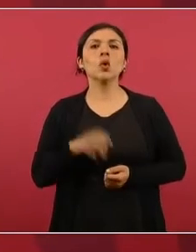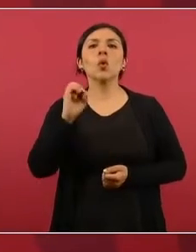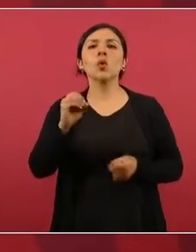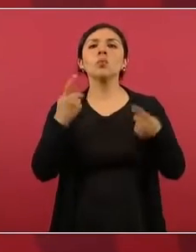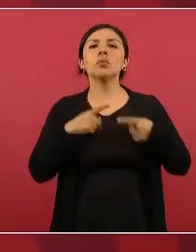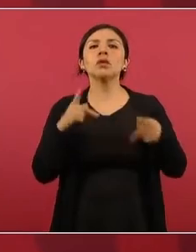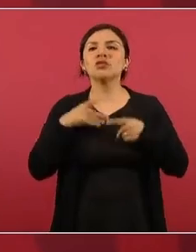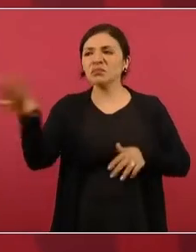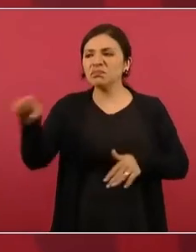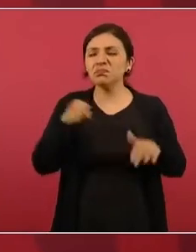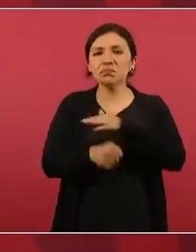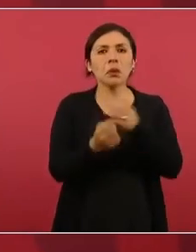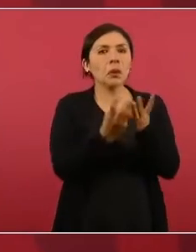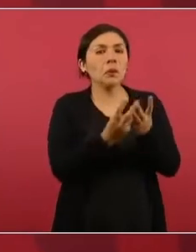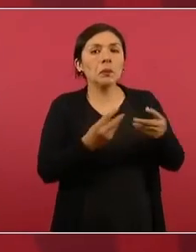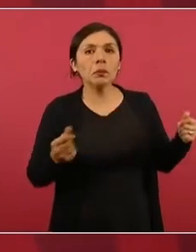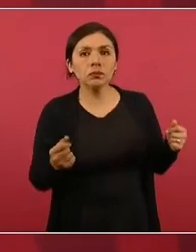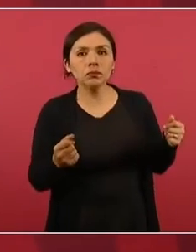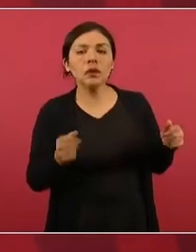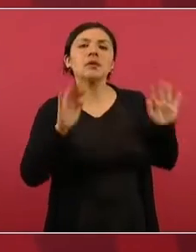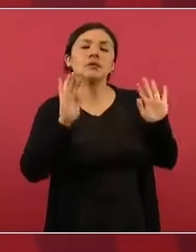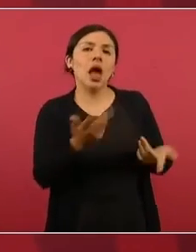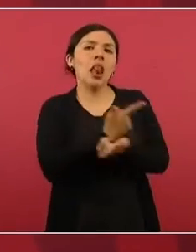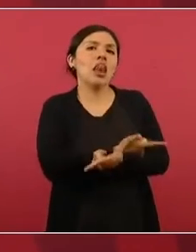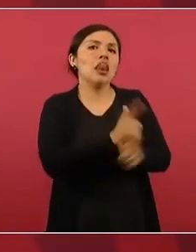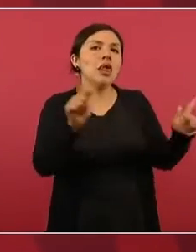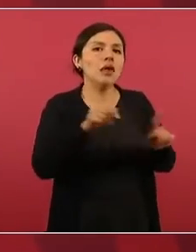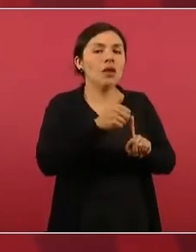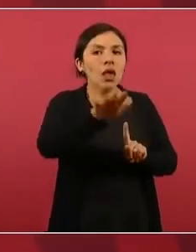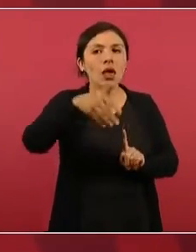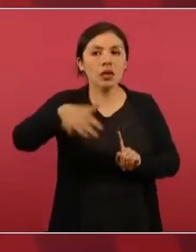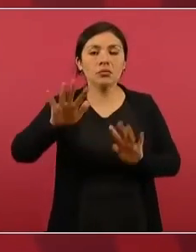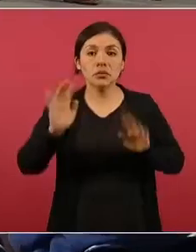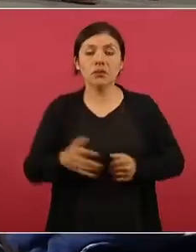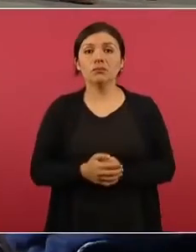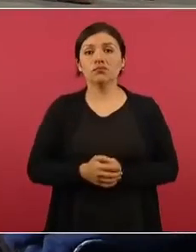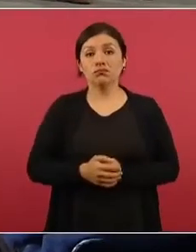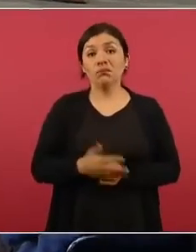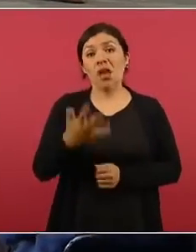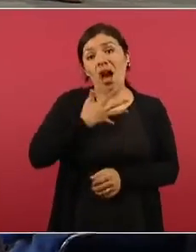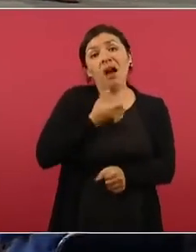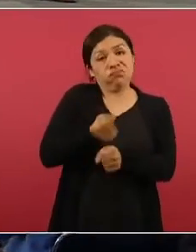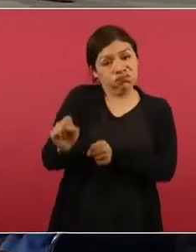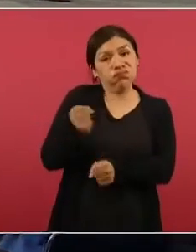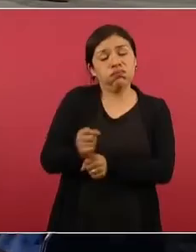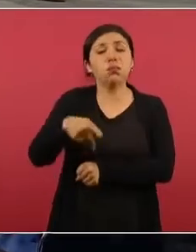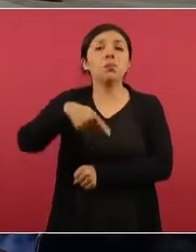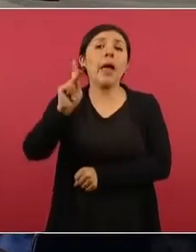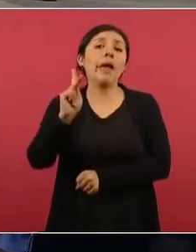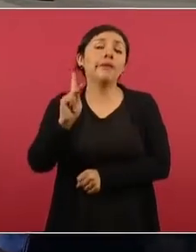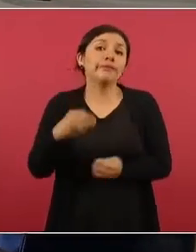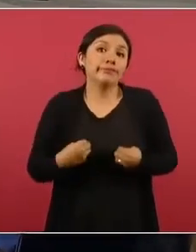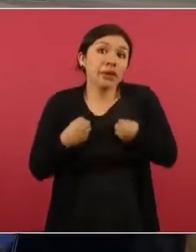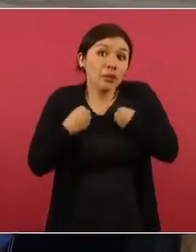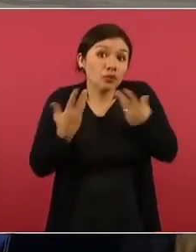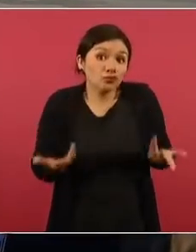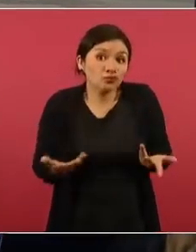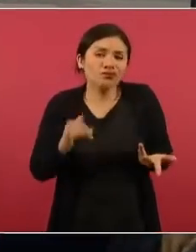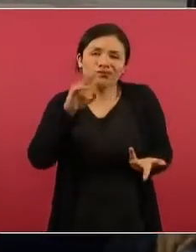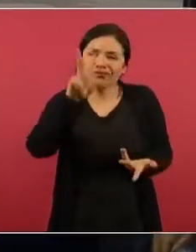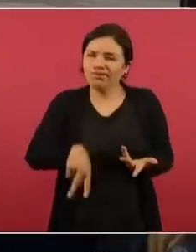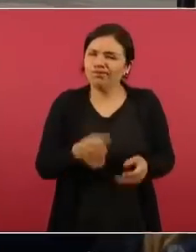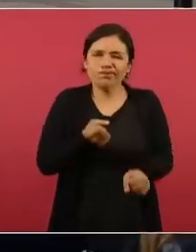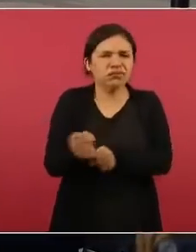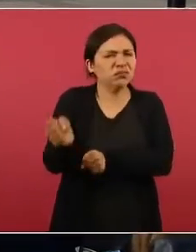desaparecidos, los liberaron. Golpeados pero vivos. Sí, sí, y